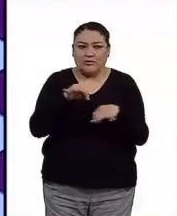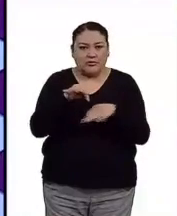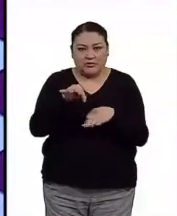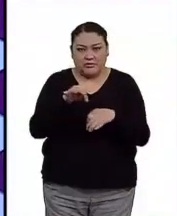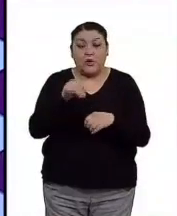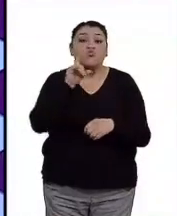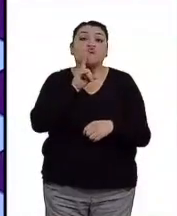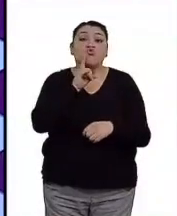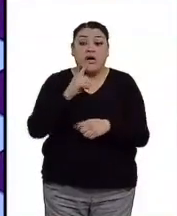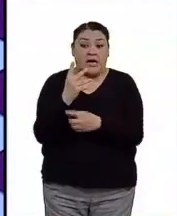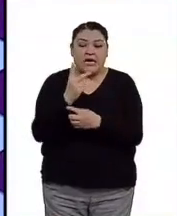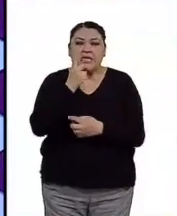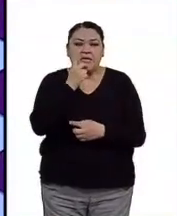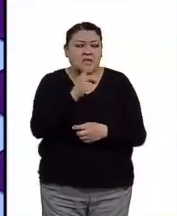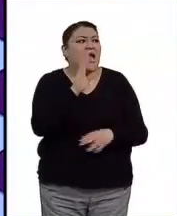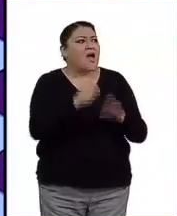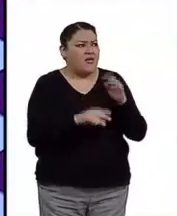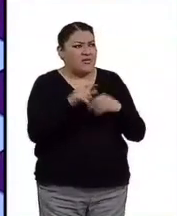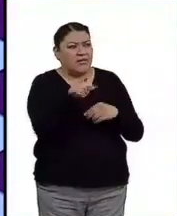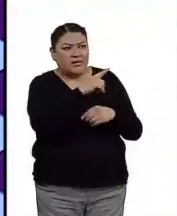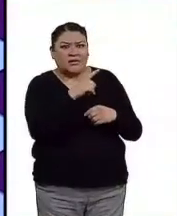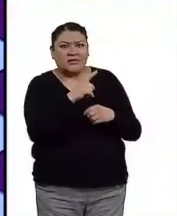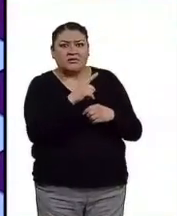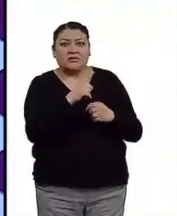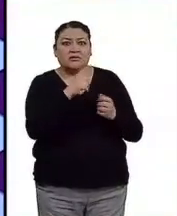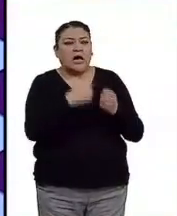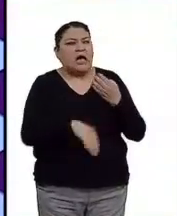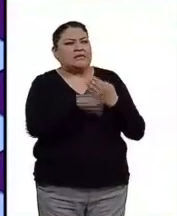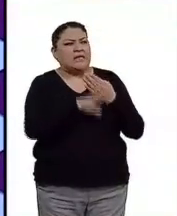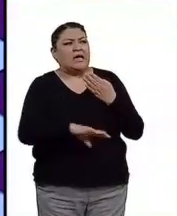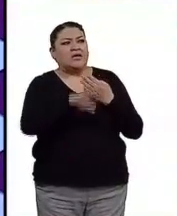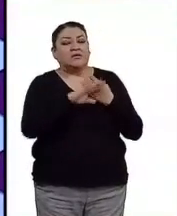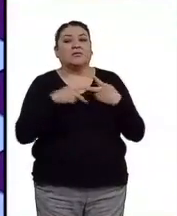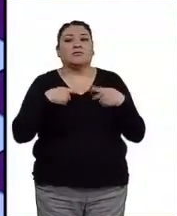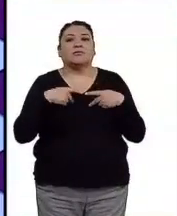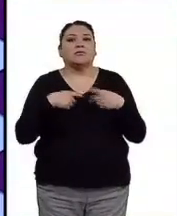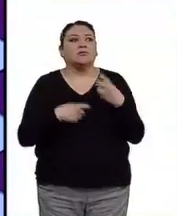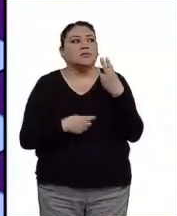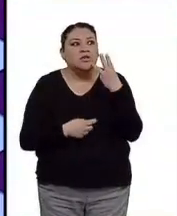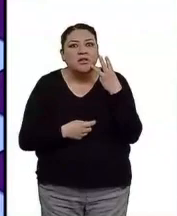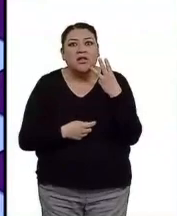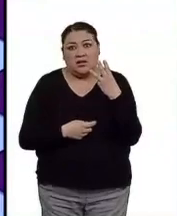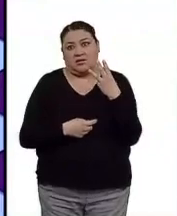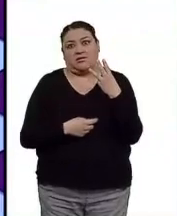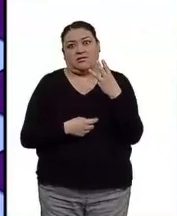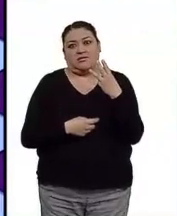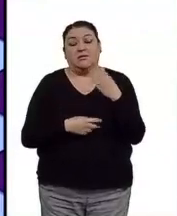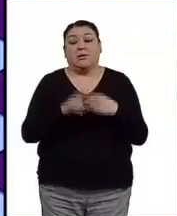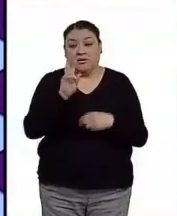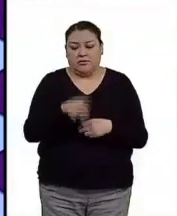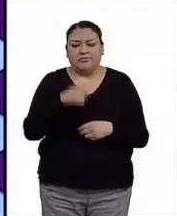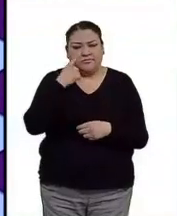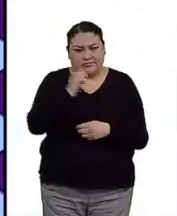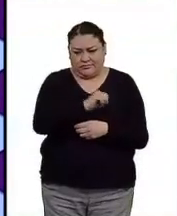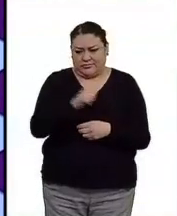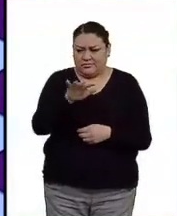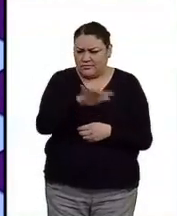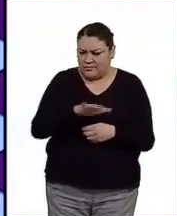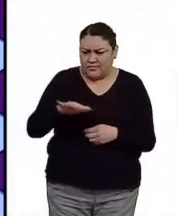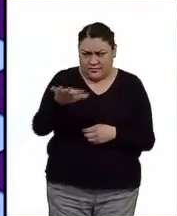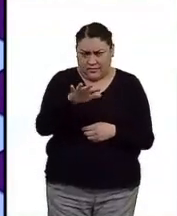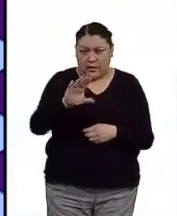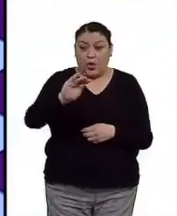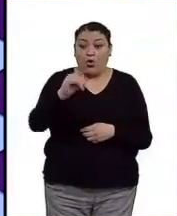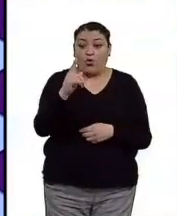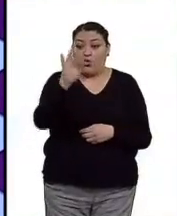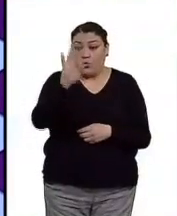declaran haber tenido hasta 3 agresores en el último año. Algo que es muy, muy grave es que 91% de estas mujeres